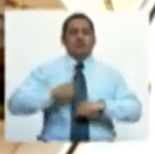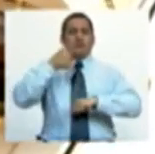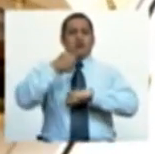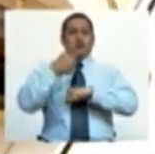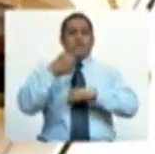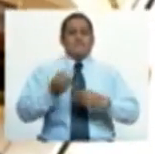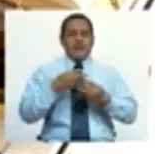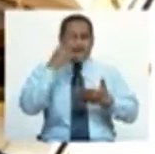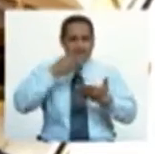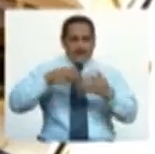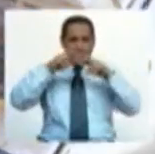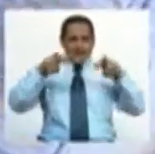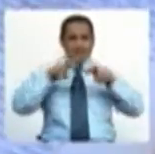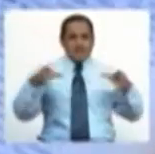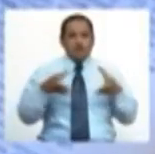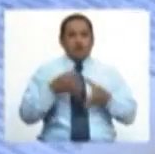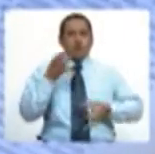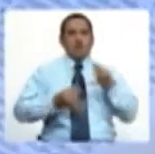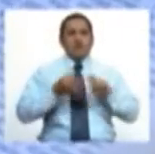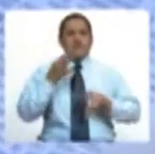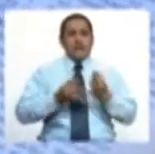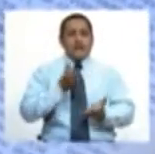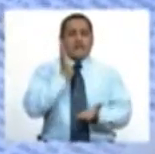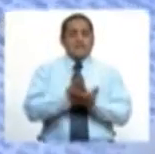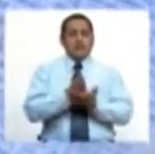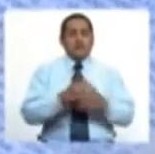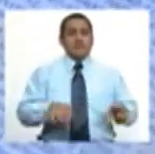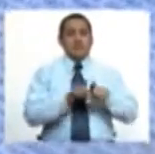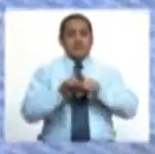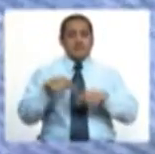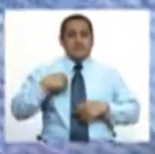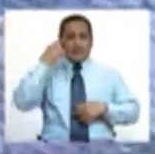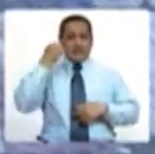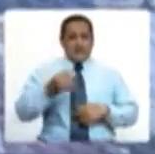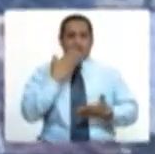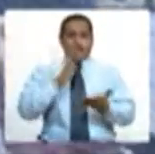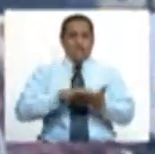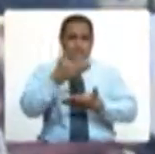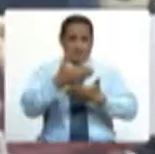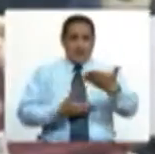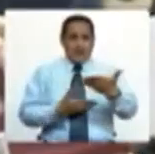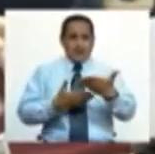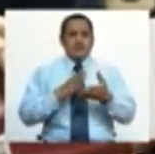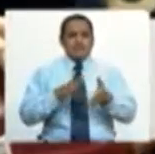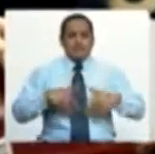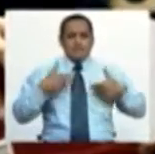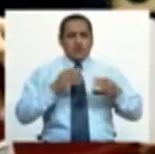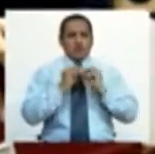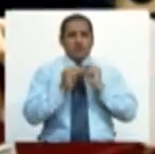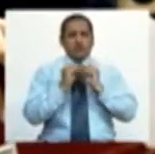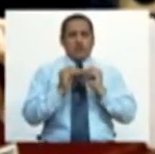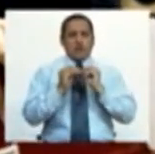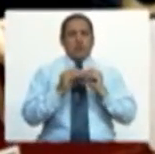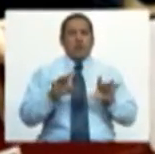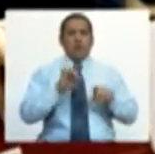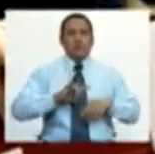superior para que revise el auto judicial o la sentencia y, si estima que tiene defectos, estos sean corregidos o